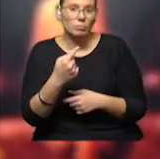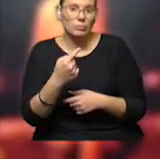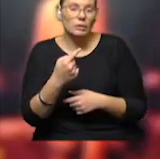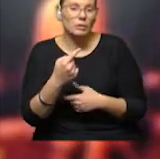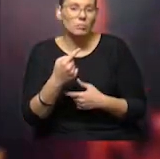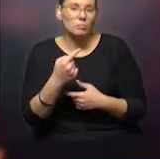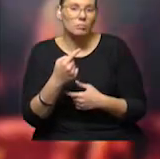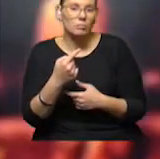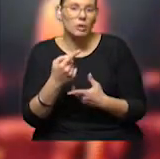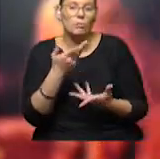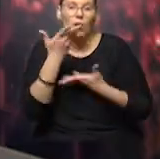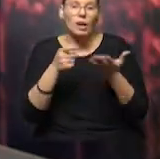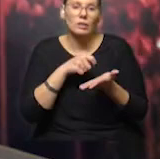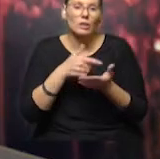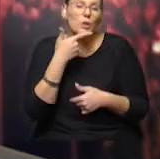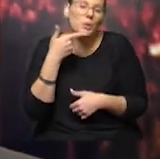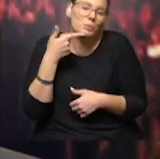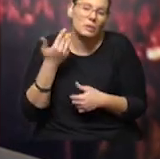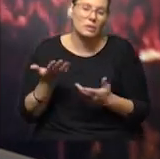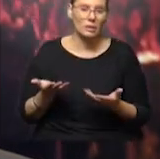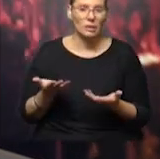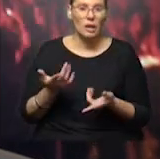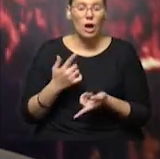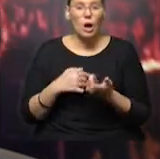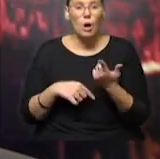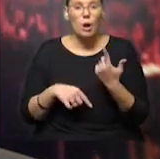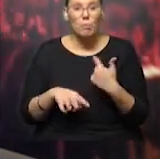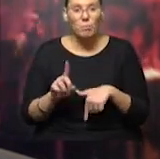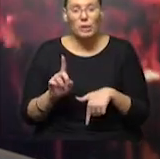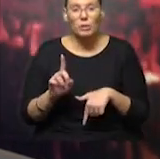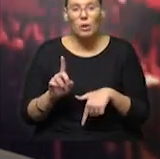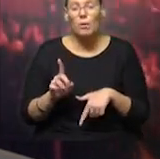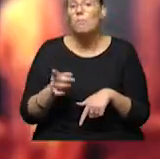parece como cantautor muy dulce. Pero me